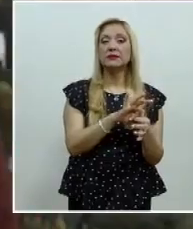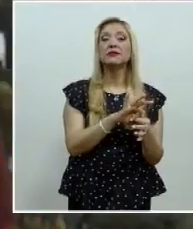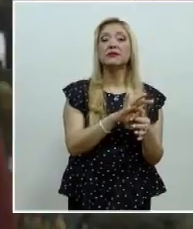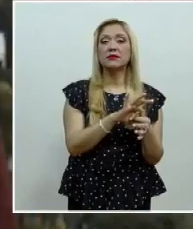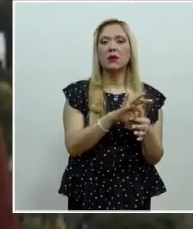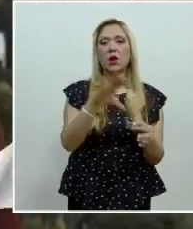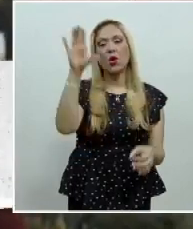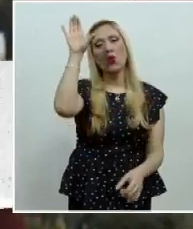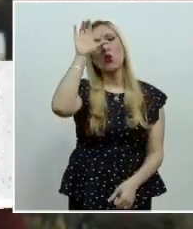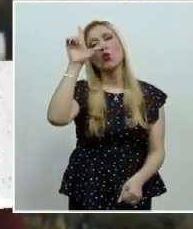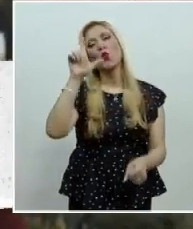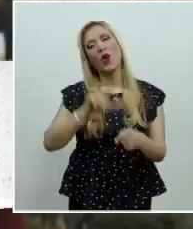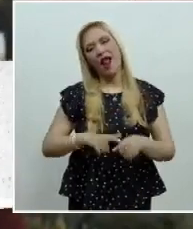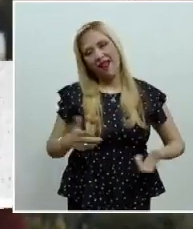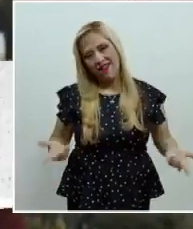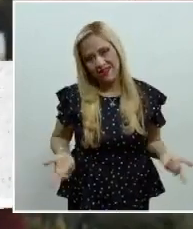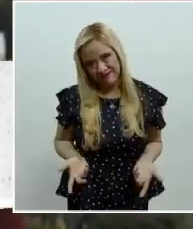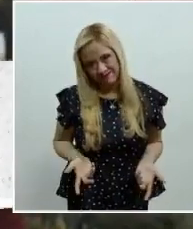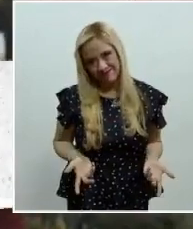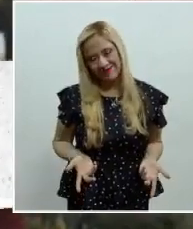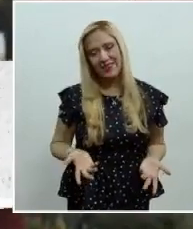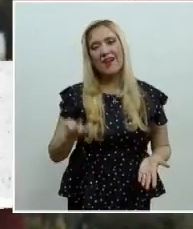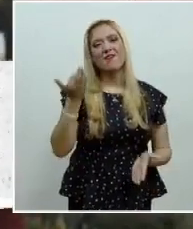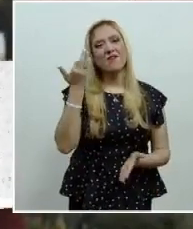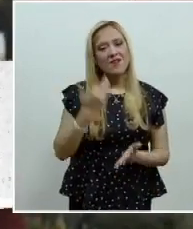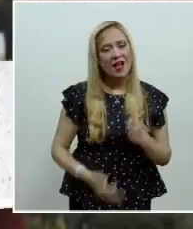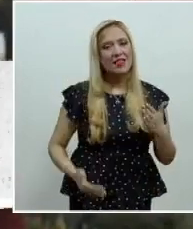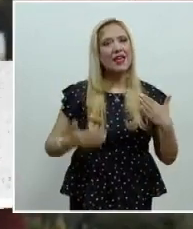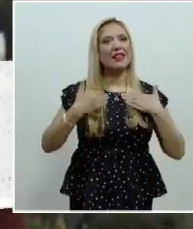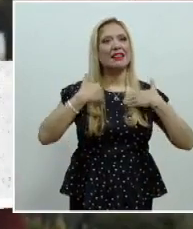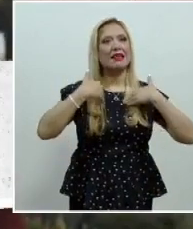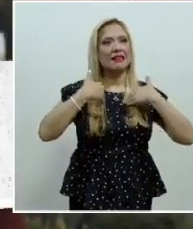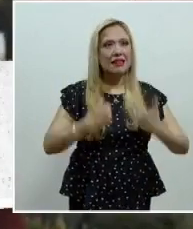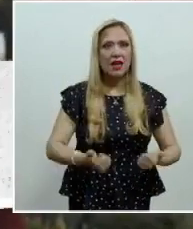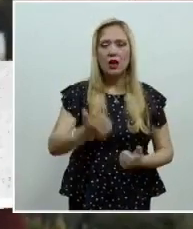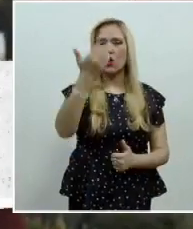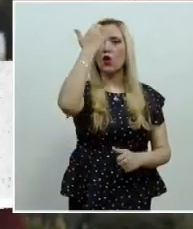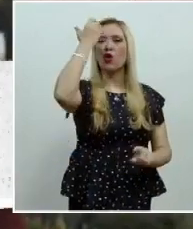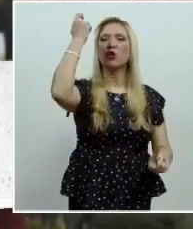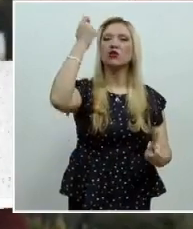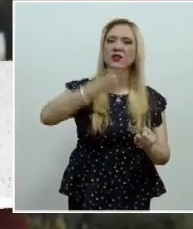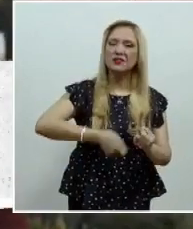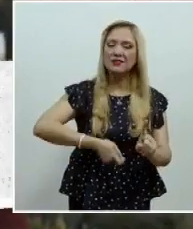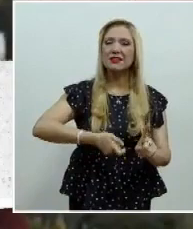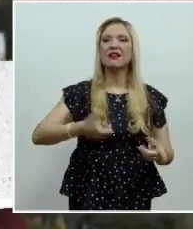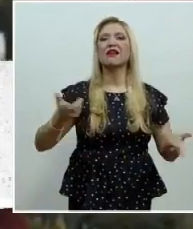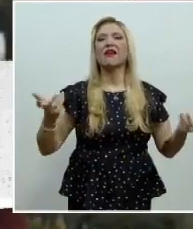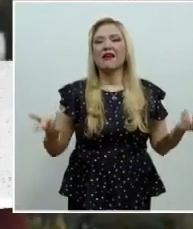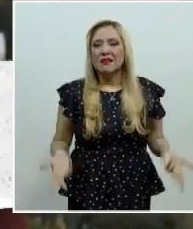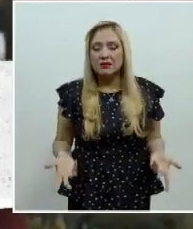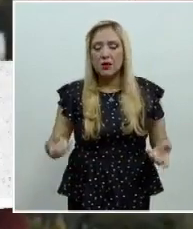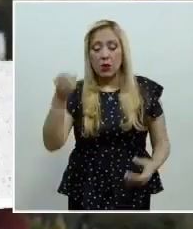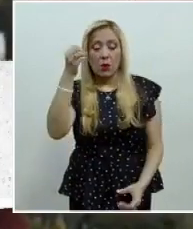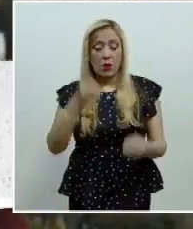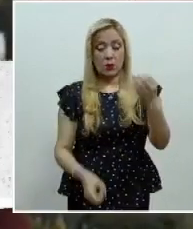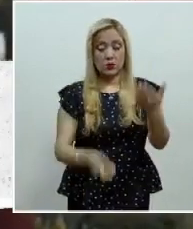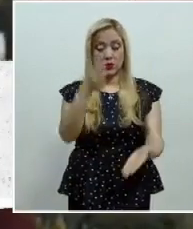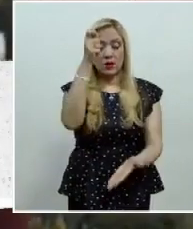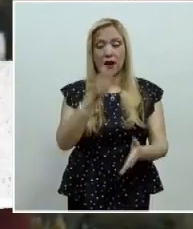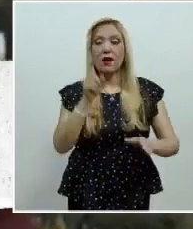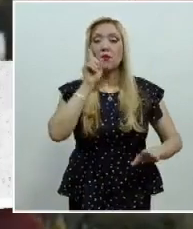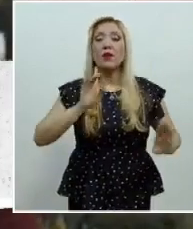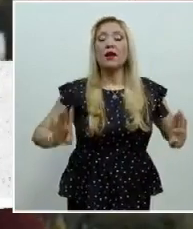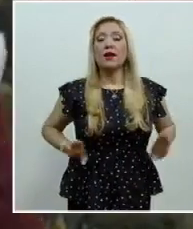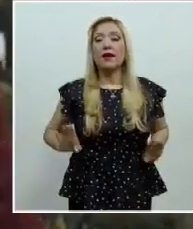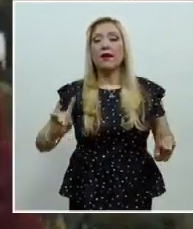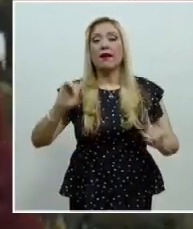tema cultural que tenemos, ¿no? Esta falta de entendimiento cabal de lo que es juzgar con perspectiva de género y